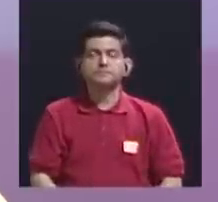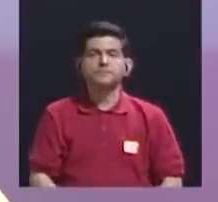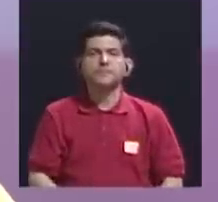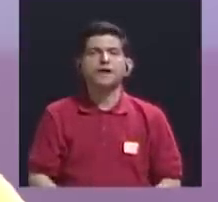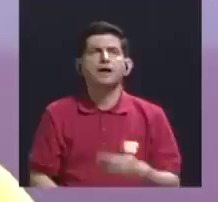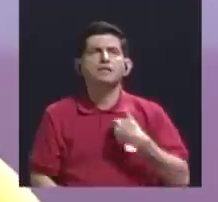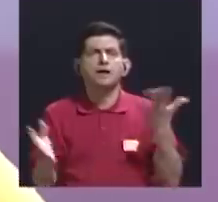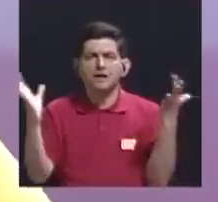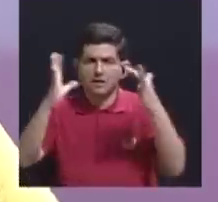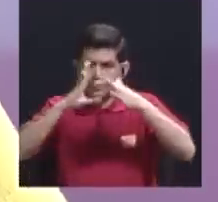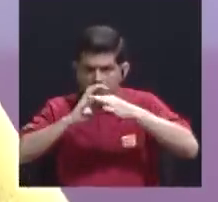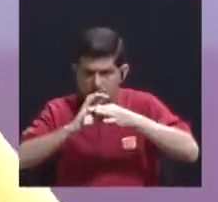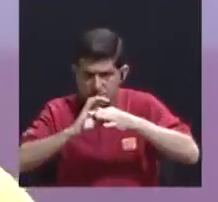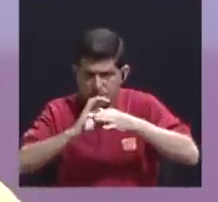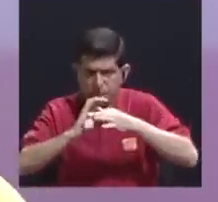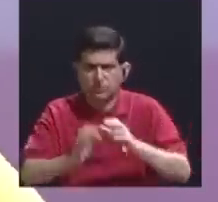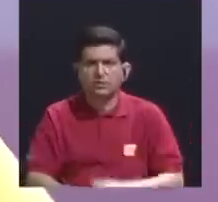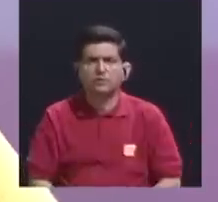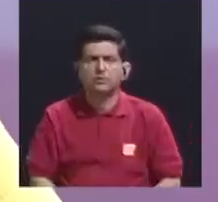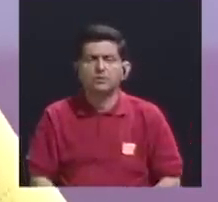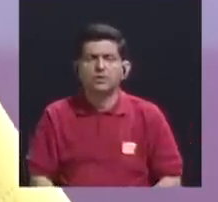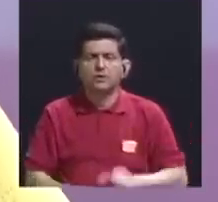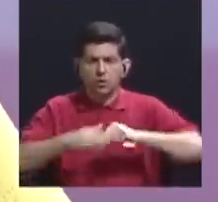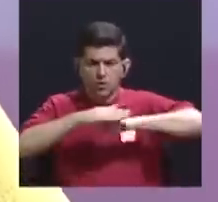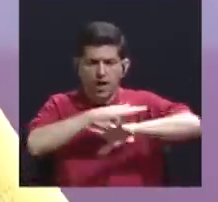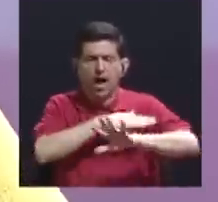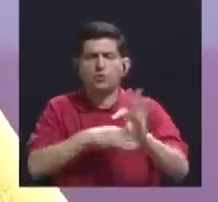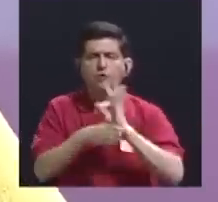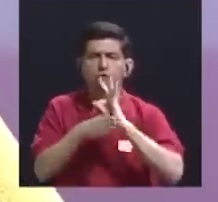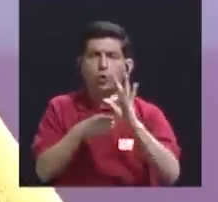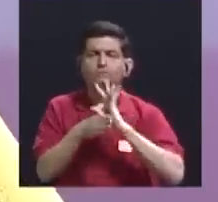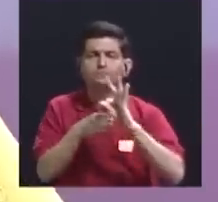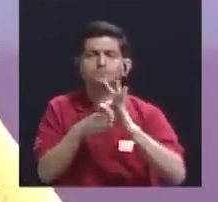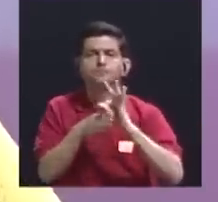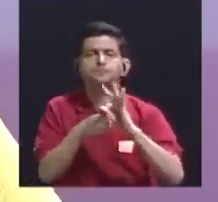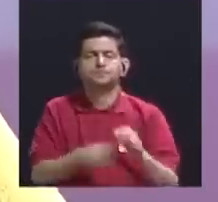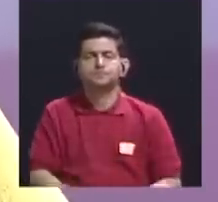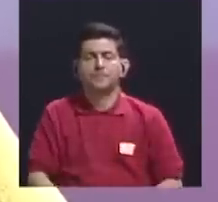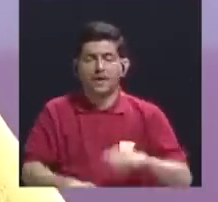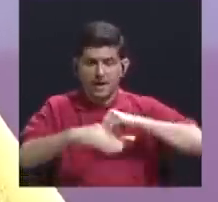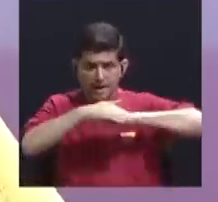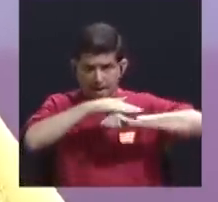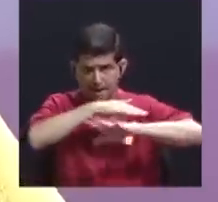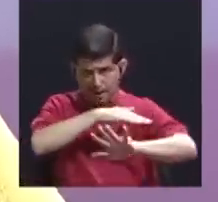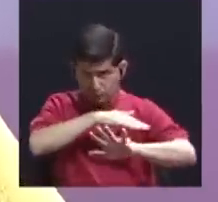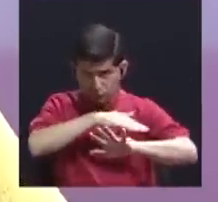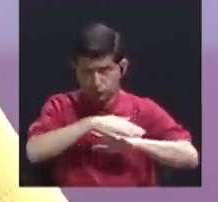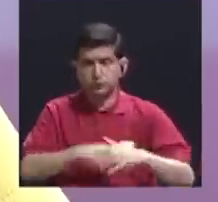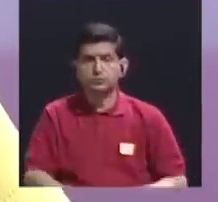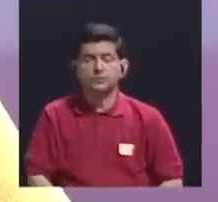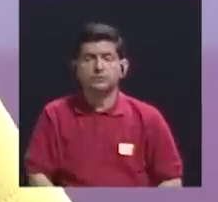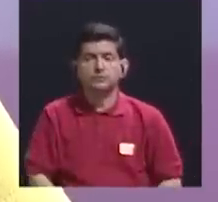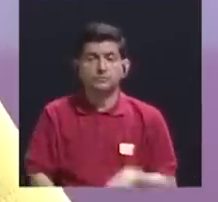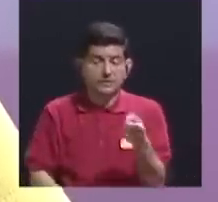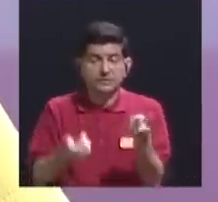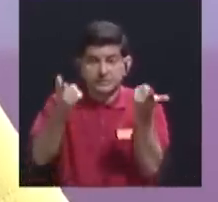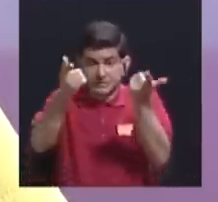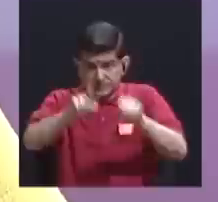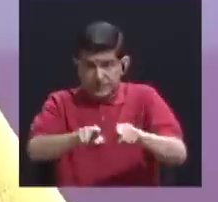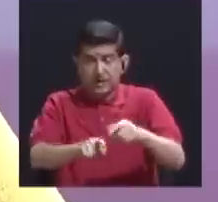tiene que ver con el aborto terapéutico es decir con el aborto que que